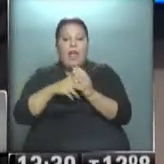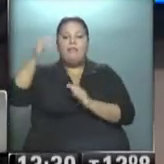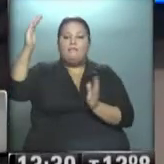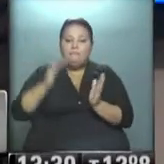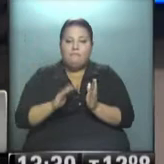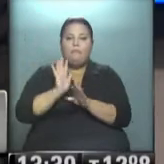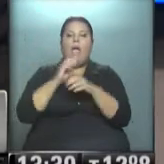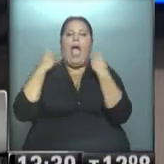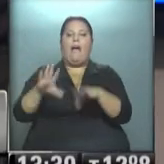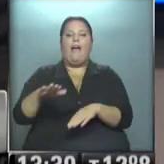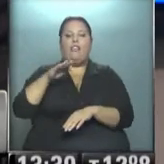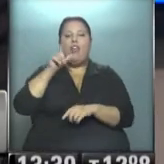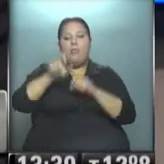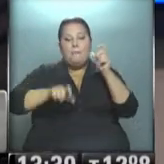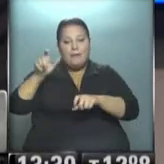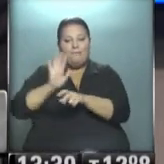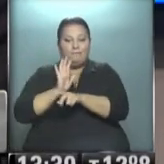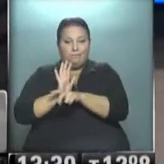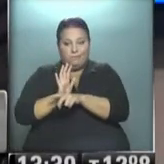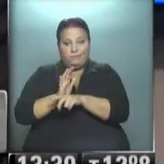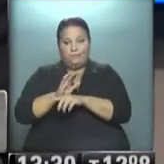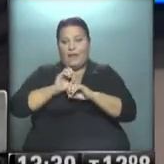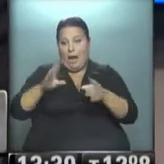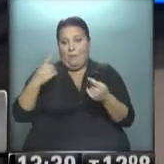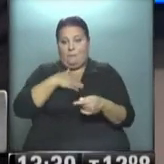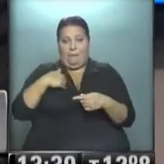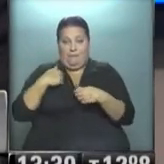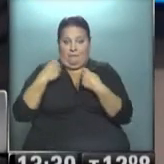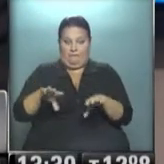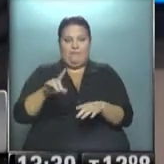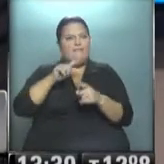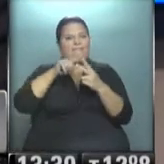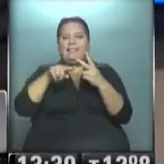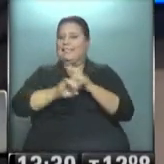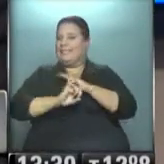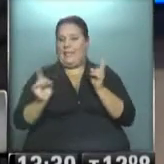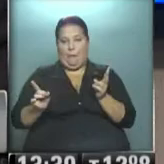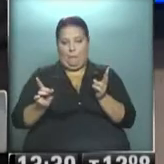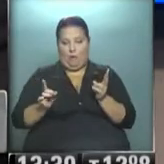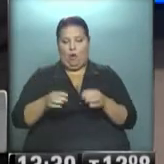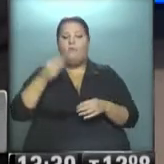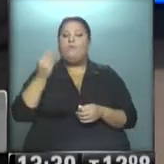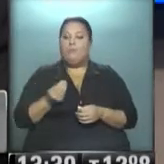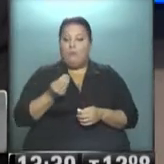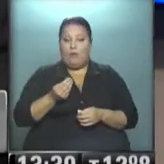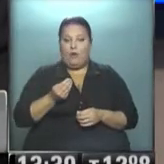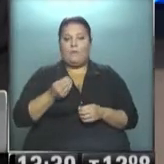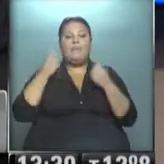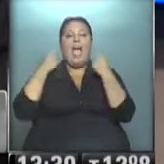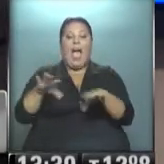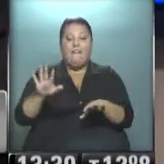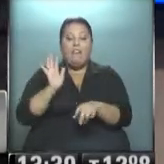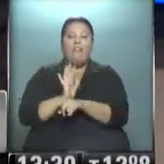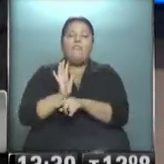abandono de persona agravada obviamente por el vínculo al parecer no son ninguna de estas dos cosas porque el abandono